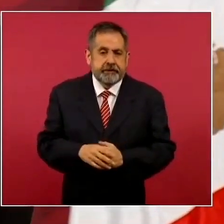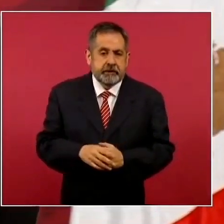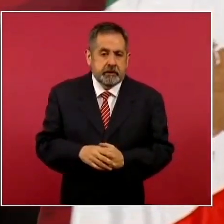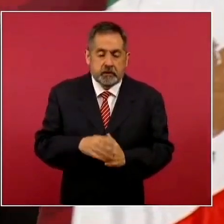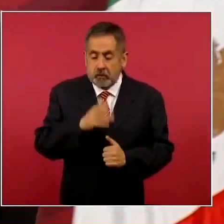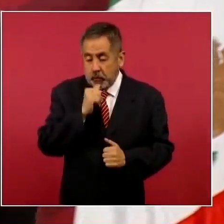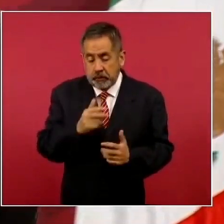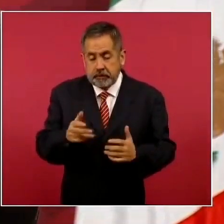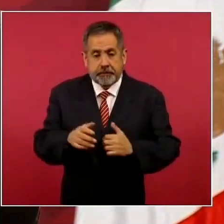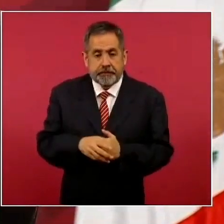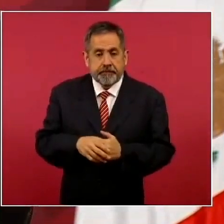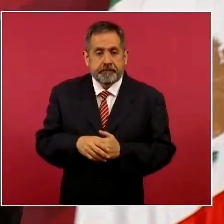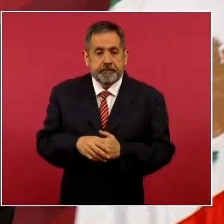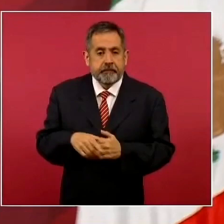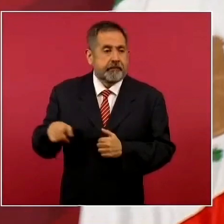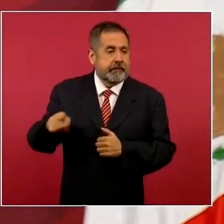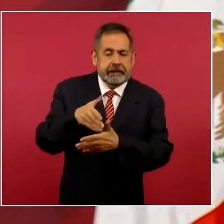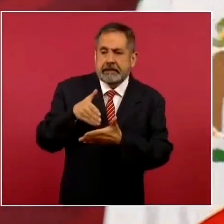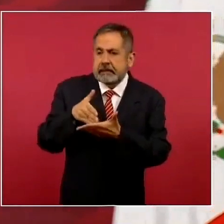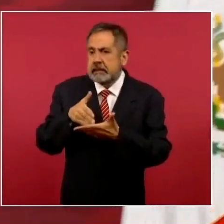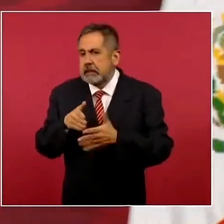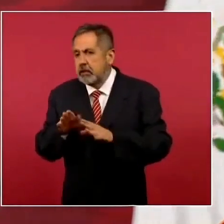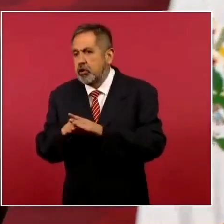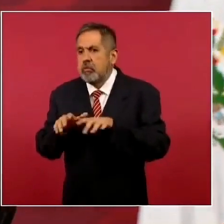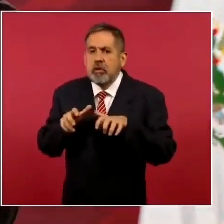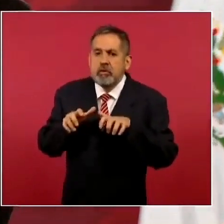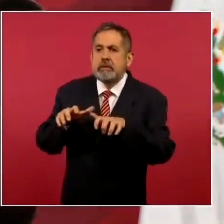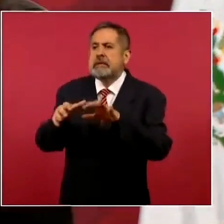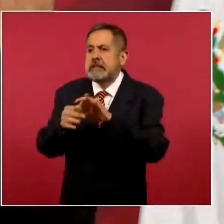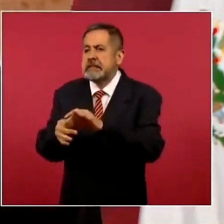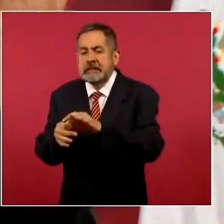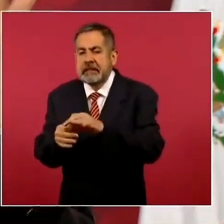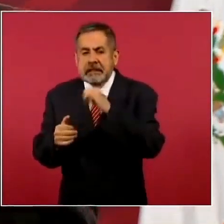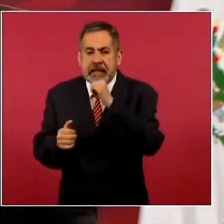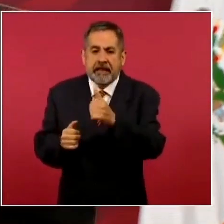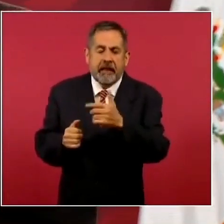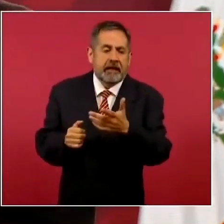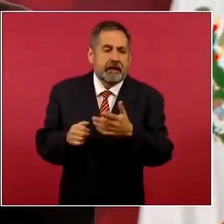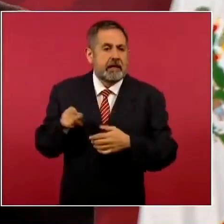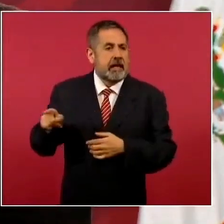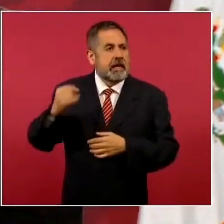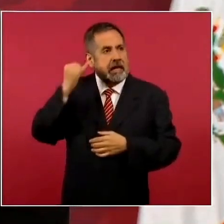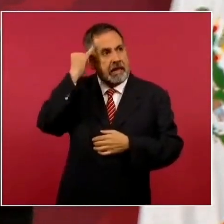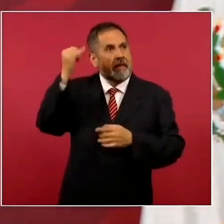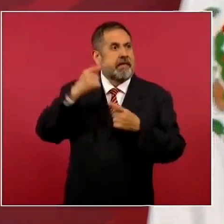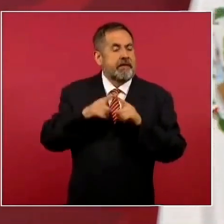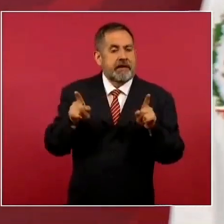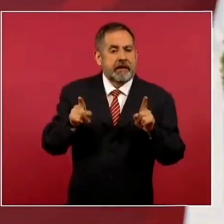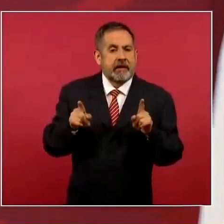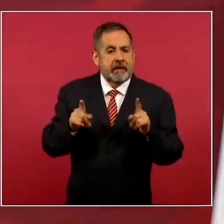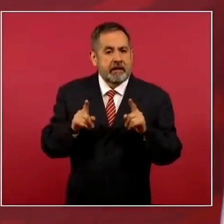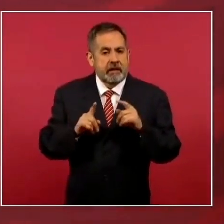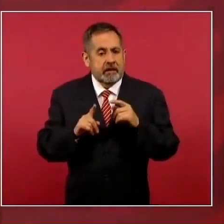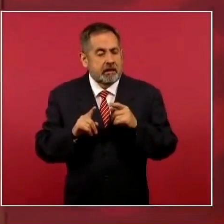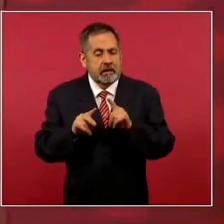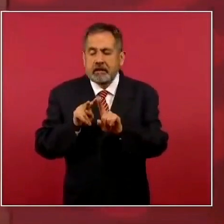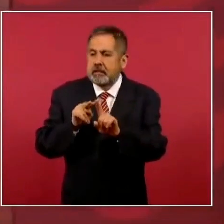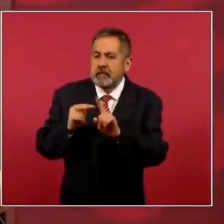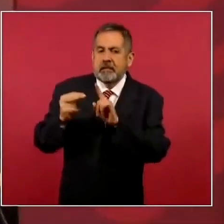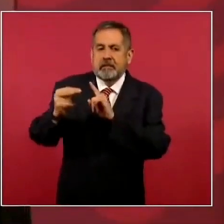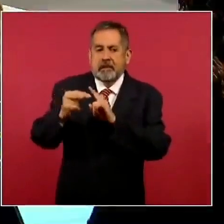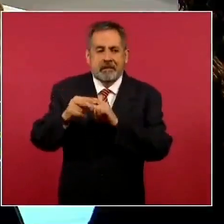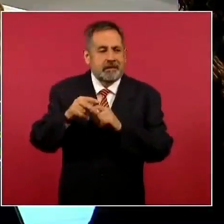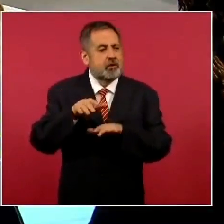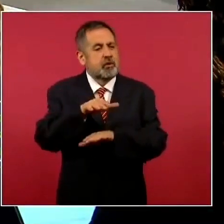No le permitieron, y él tenía una concepción distinta del problema de